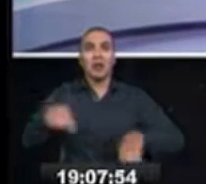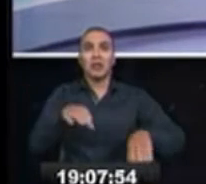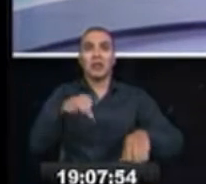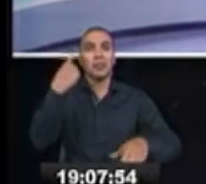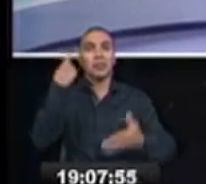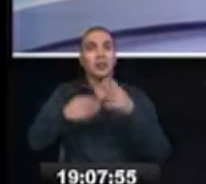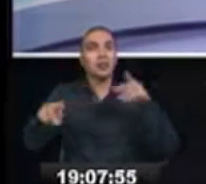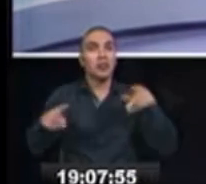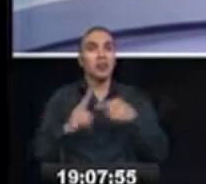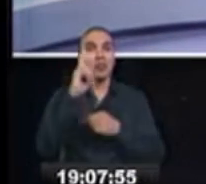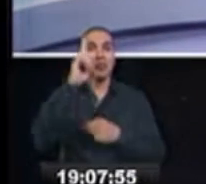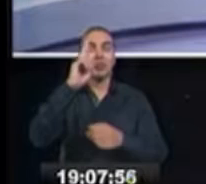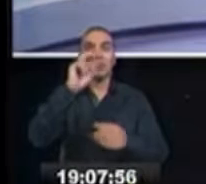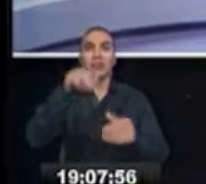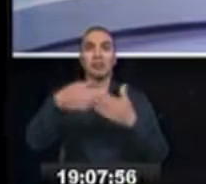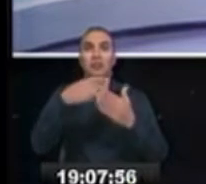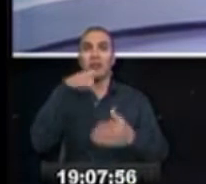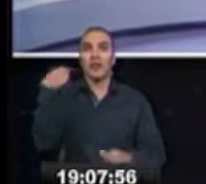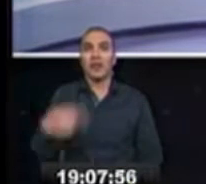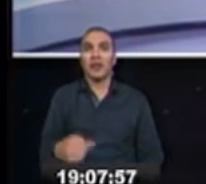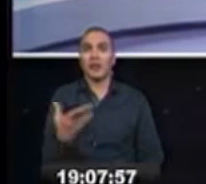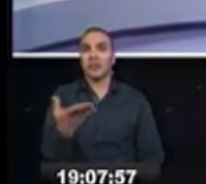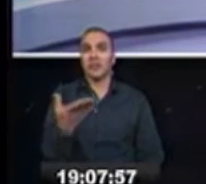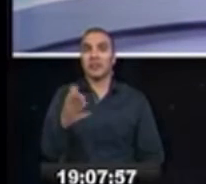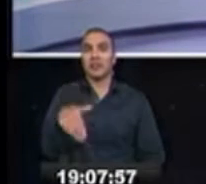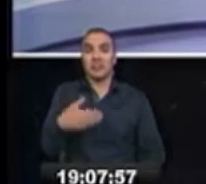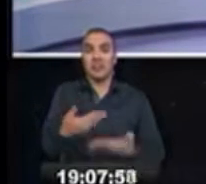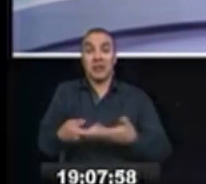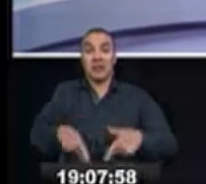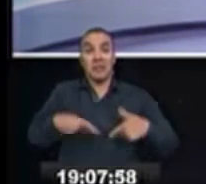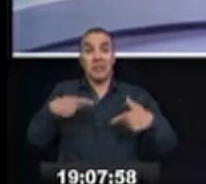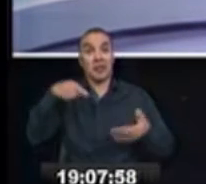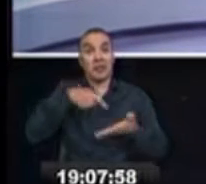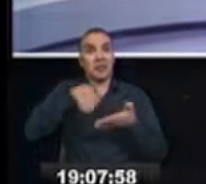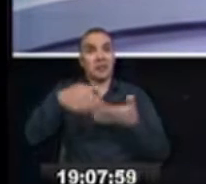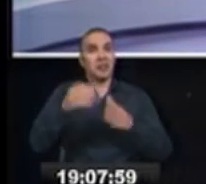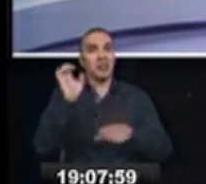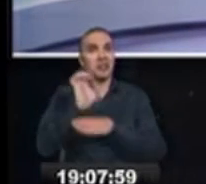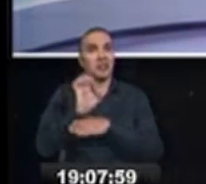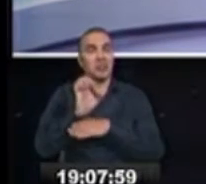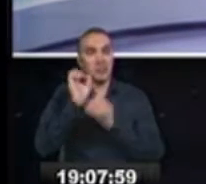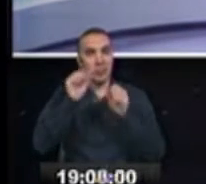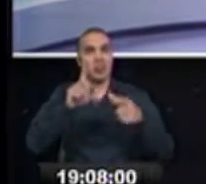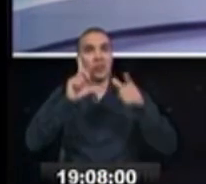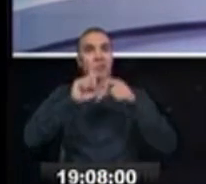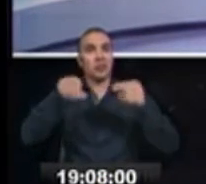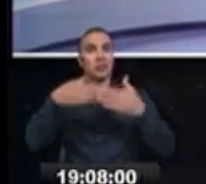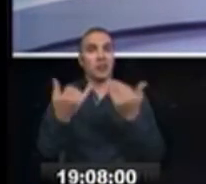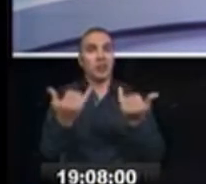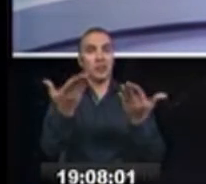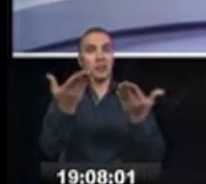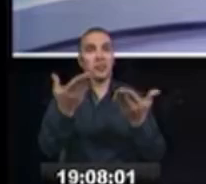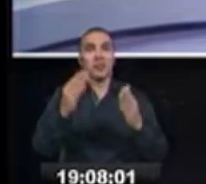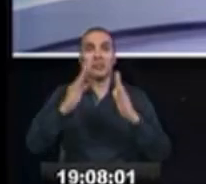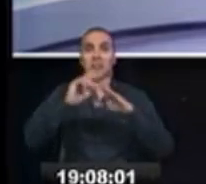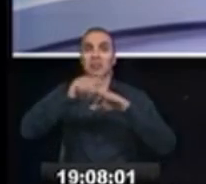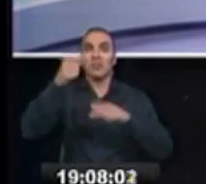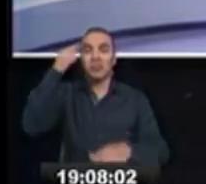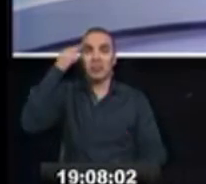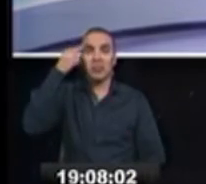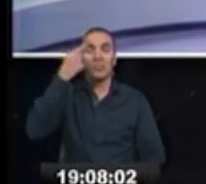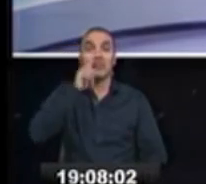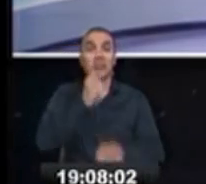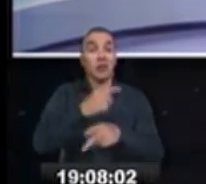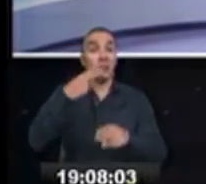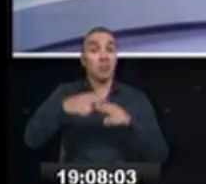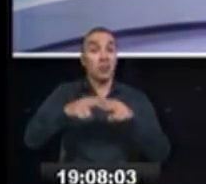el inicio y el transcurso del feriado que estamos viviendo ya acá todos los ecuatorianos. Es lo que puedo contarles de momento desde el Palacio de Carondelet. Obviamente en